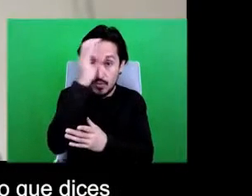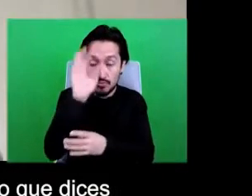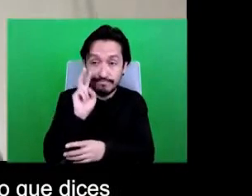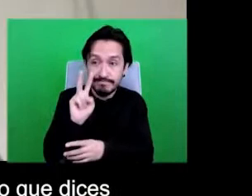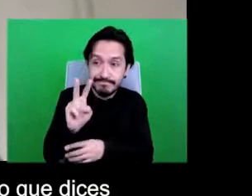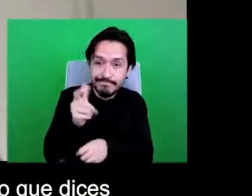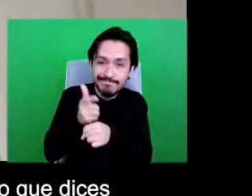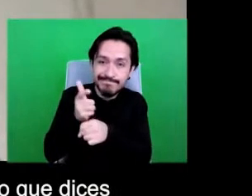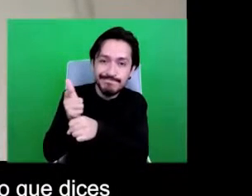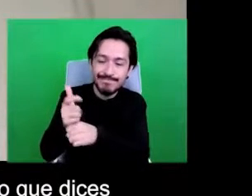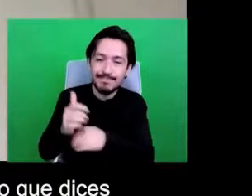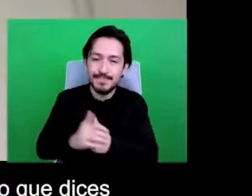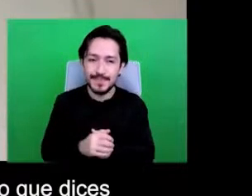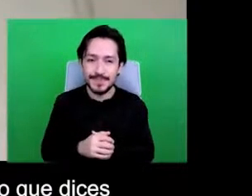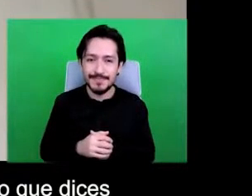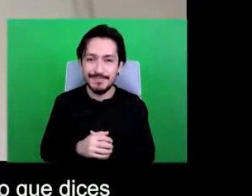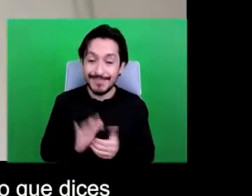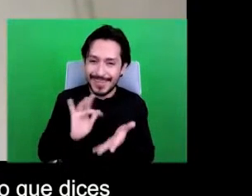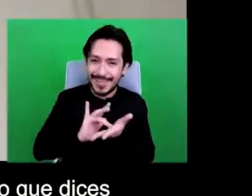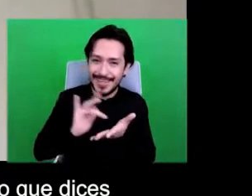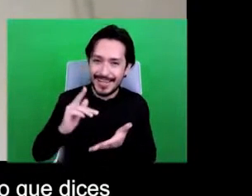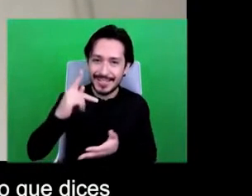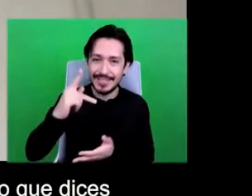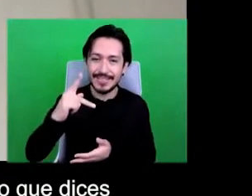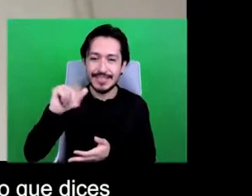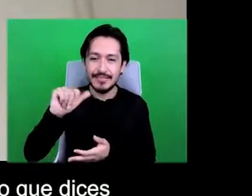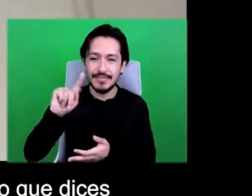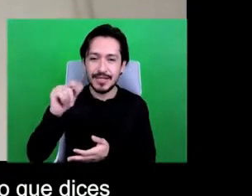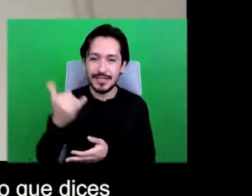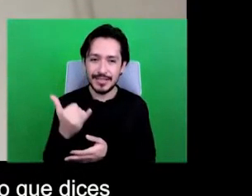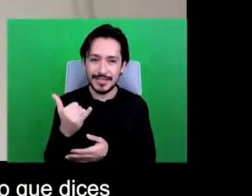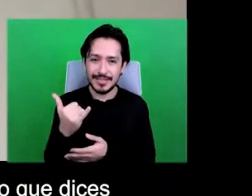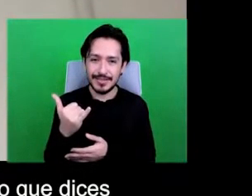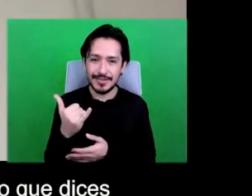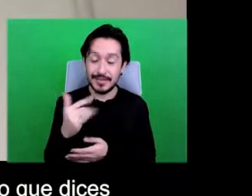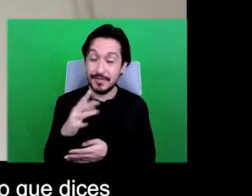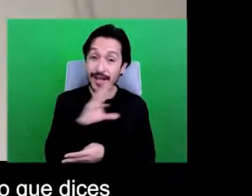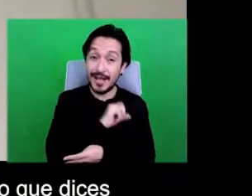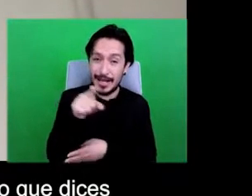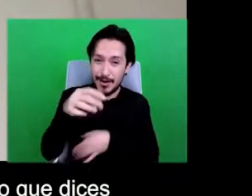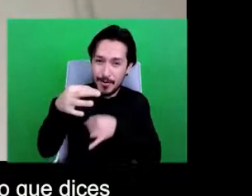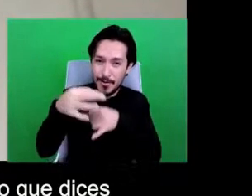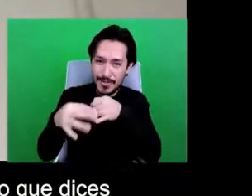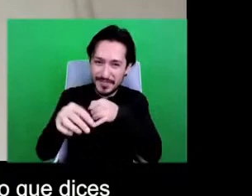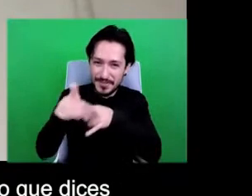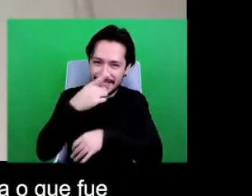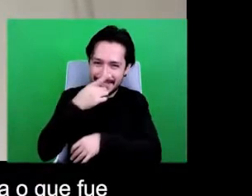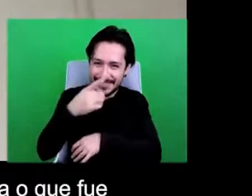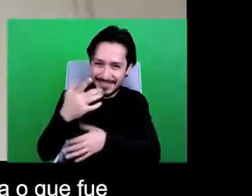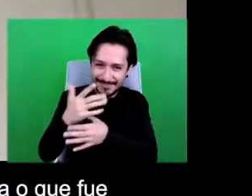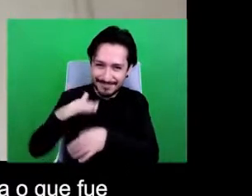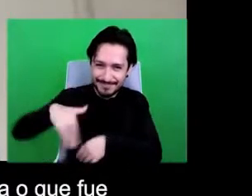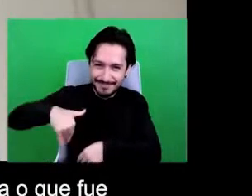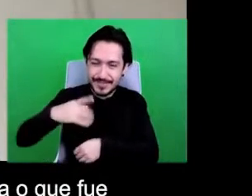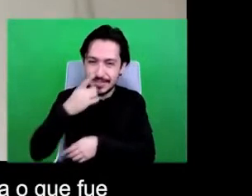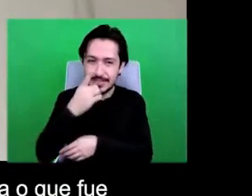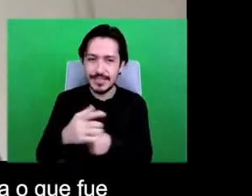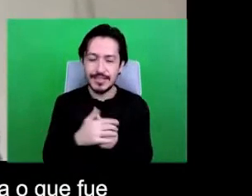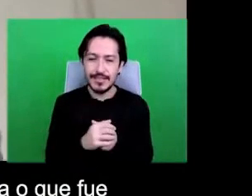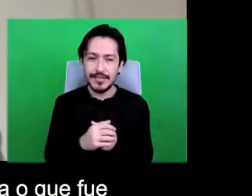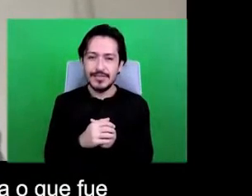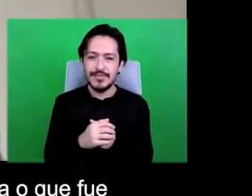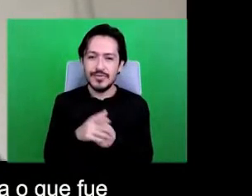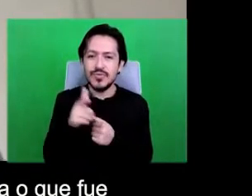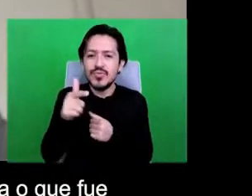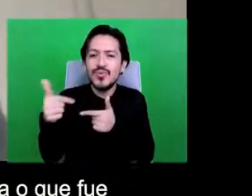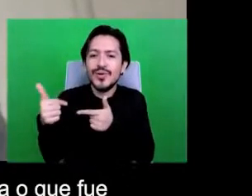Perfecto, Pati. Y ya que traes la palabra, me encanta lo que dices al final de cuentas de cómo tú con una generación diferente a lo